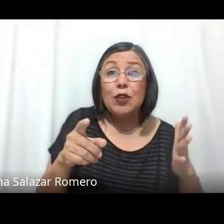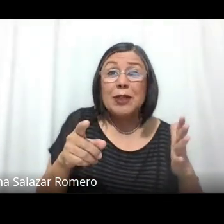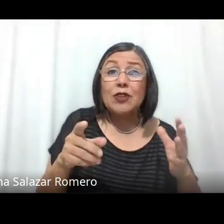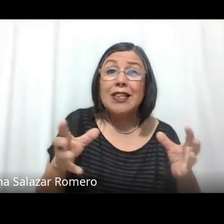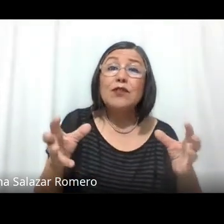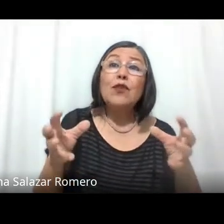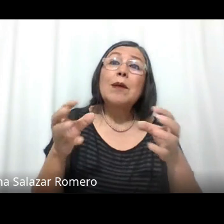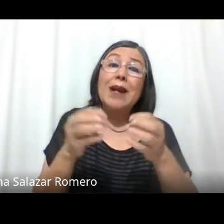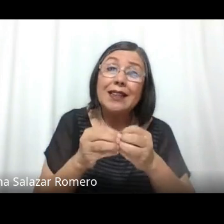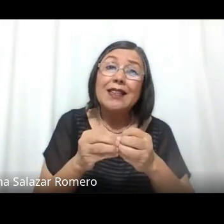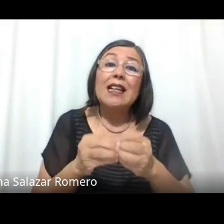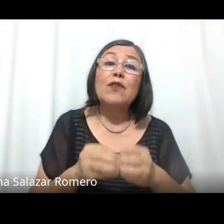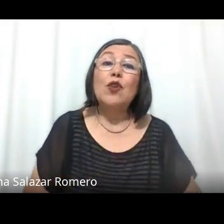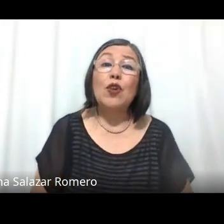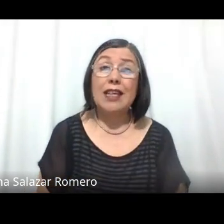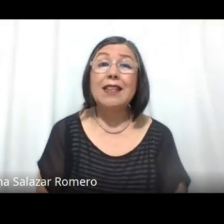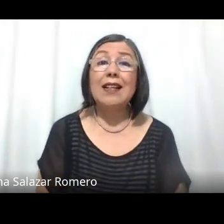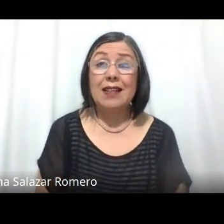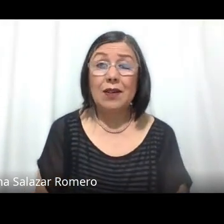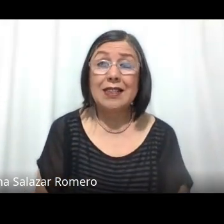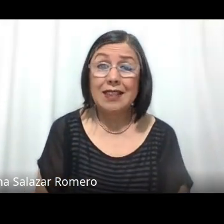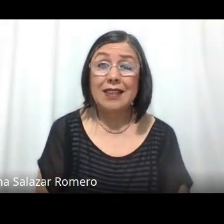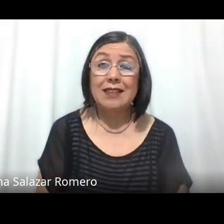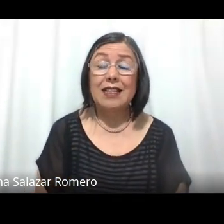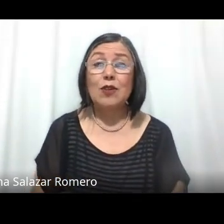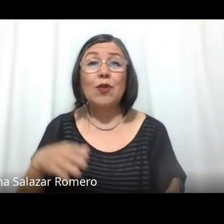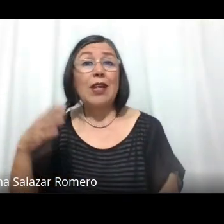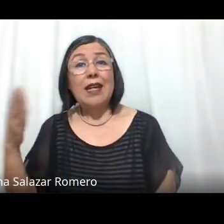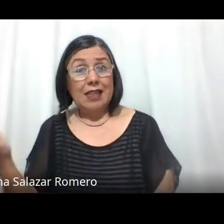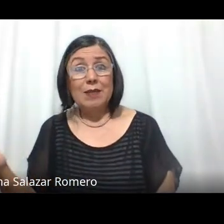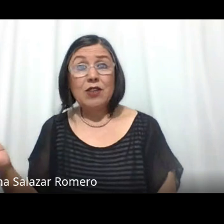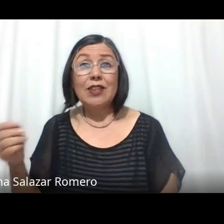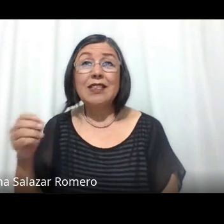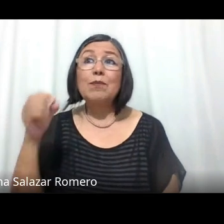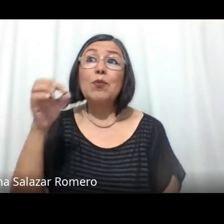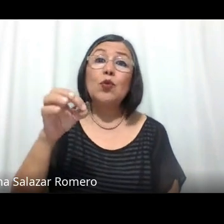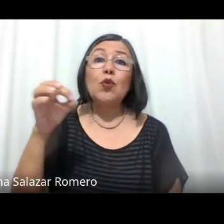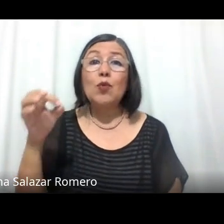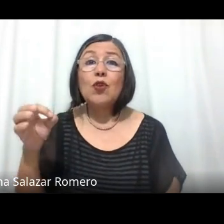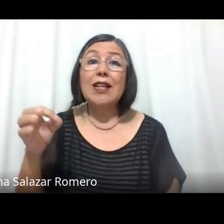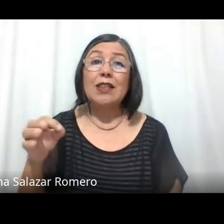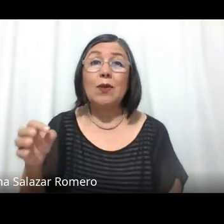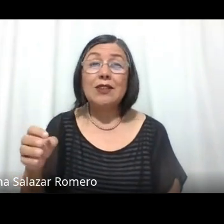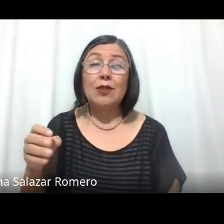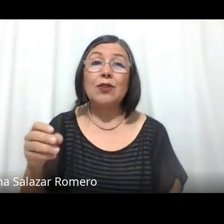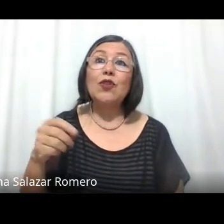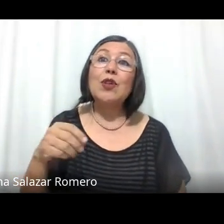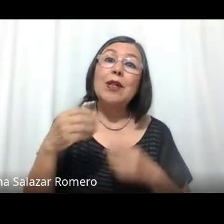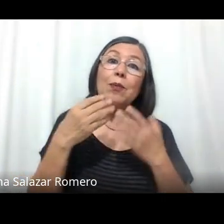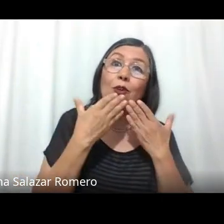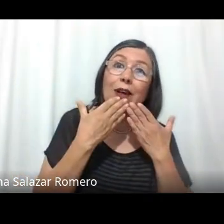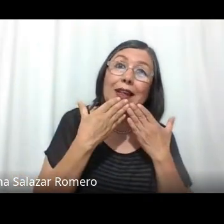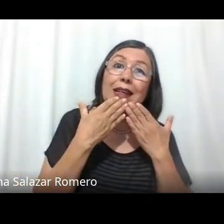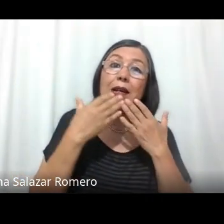parámetros formacionales forman parte de la fonología de la lengua de señas. Es como en español decir punto y modo de articulación. ¿Dónde